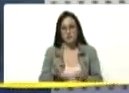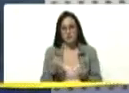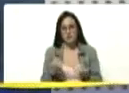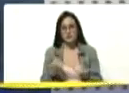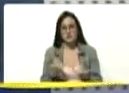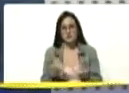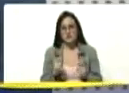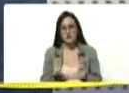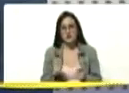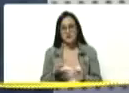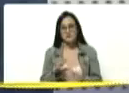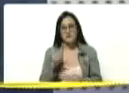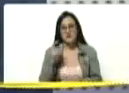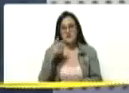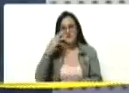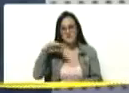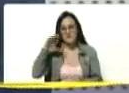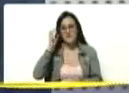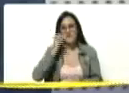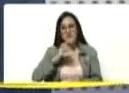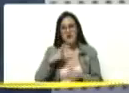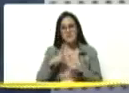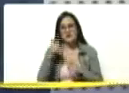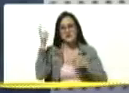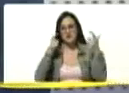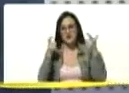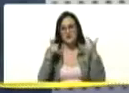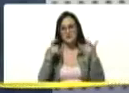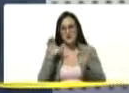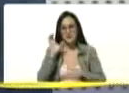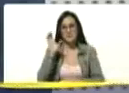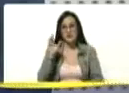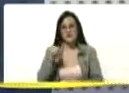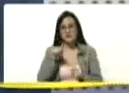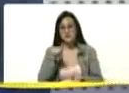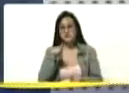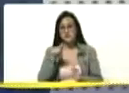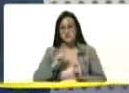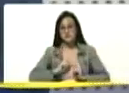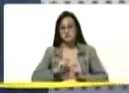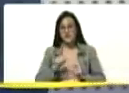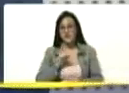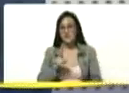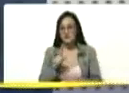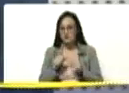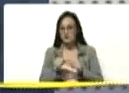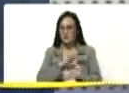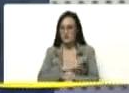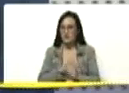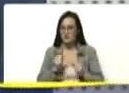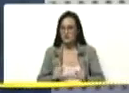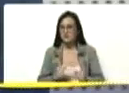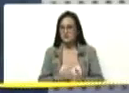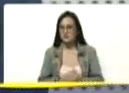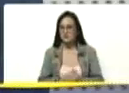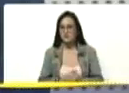dejaron Fidel y Chávez a nuestra patria grande, legado que debemos seguir fortaleciendo.